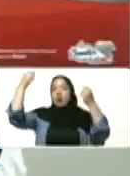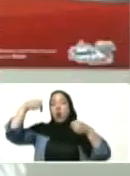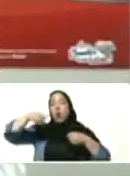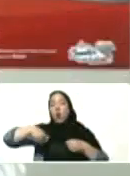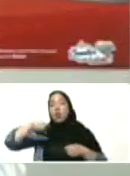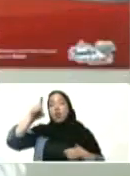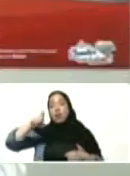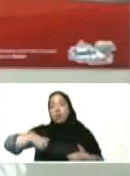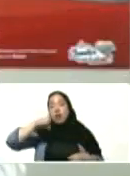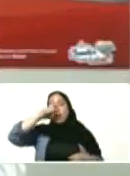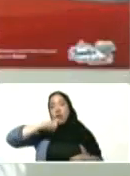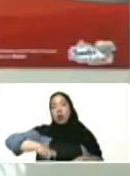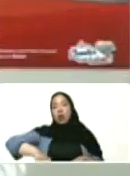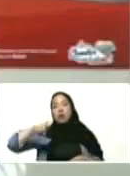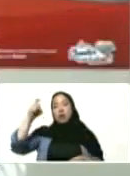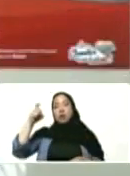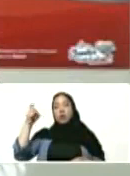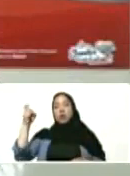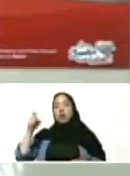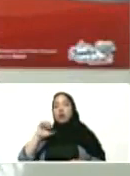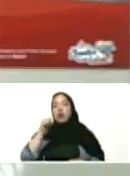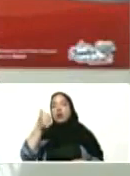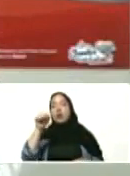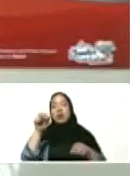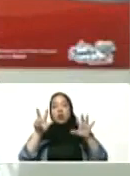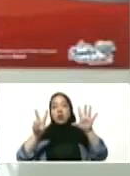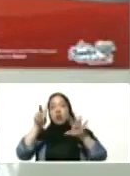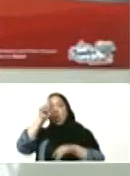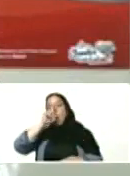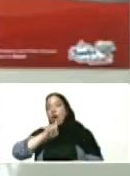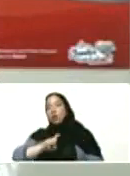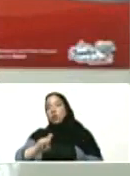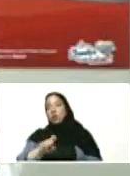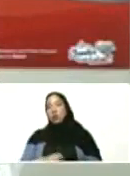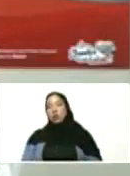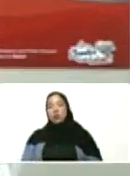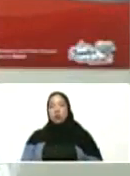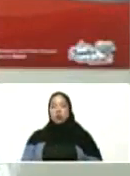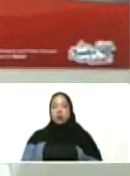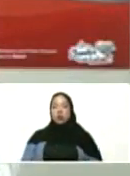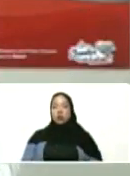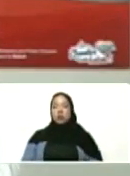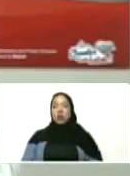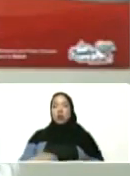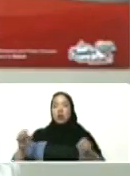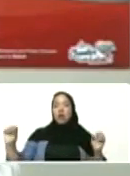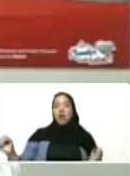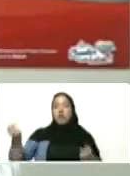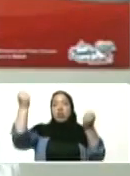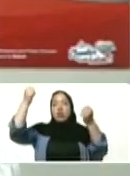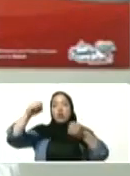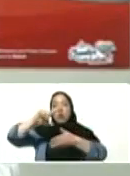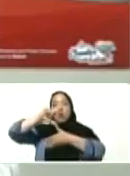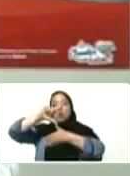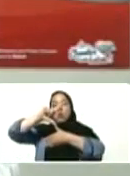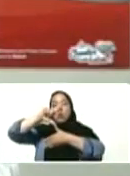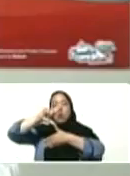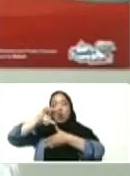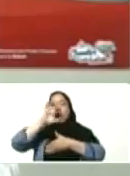conmemorando los 17 años de la gran victoria de América Latina y del